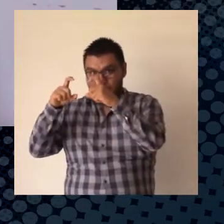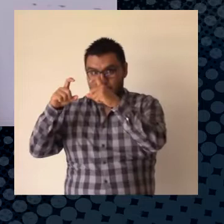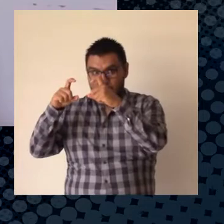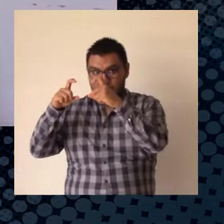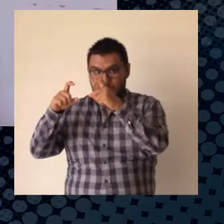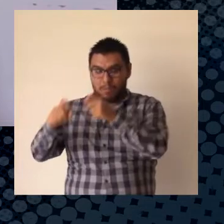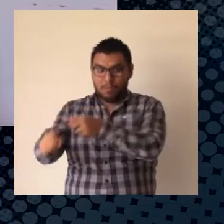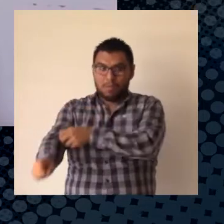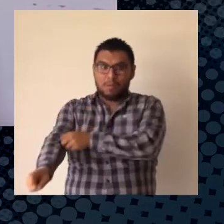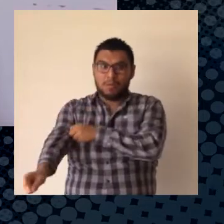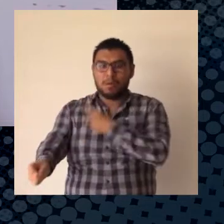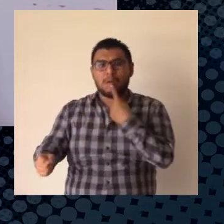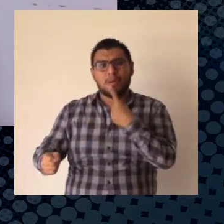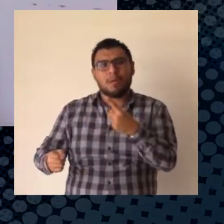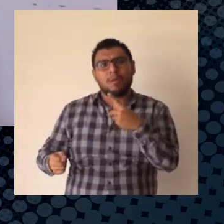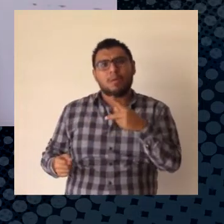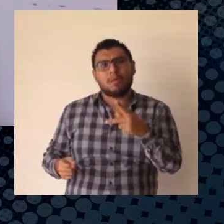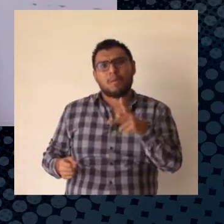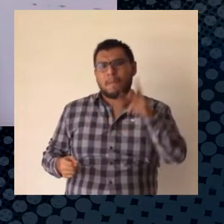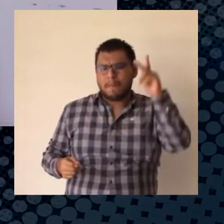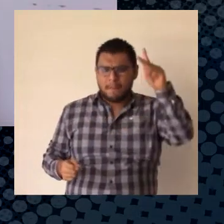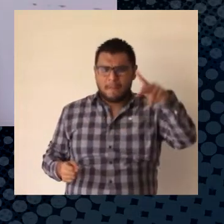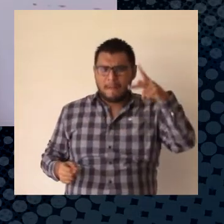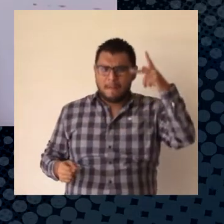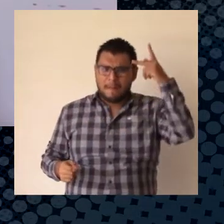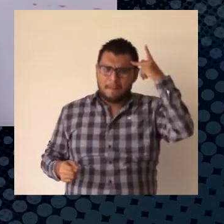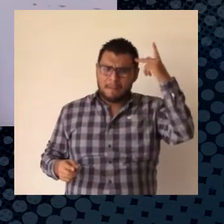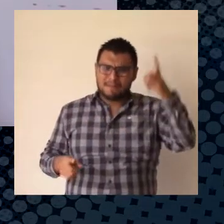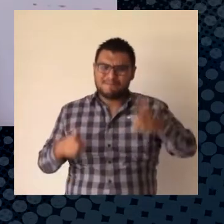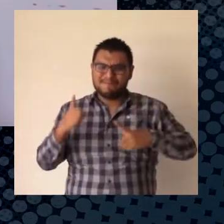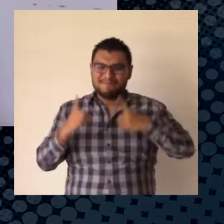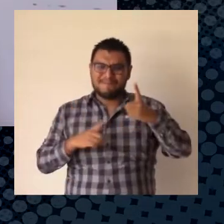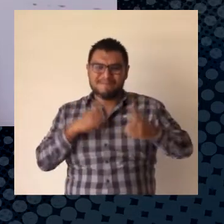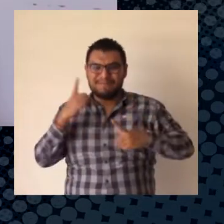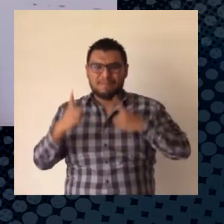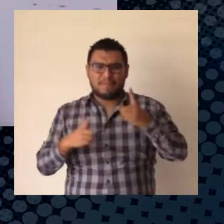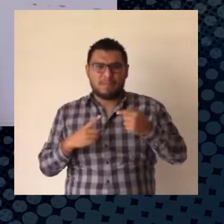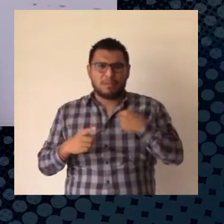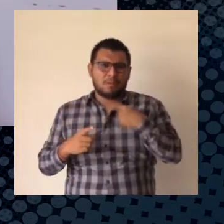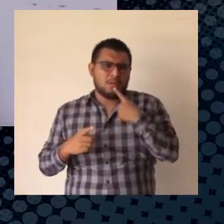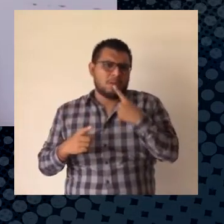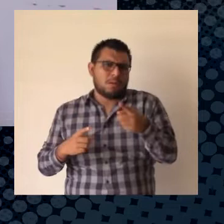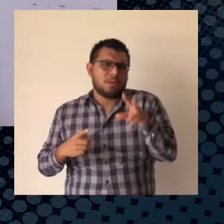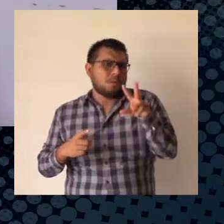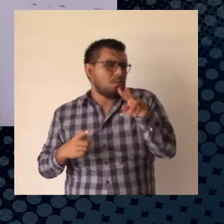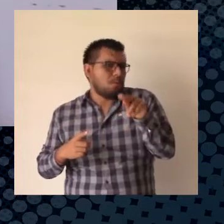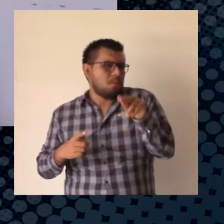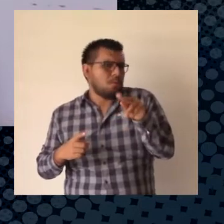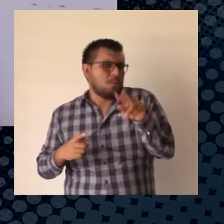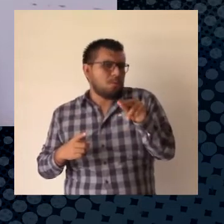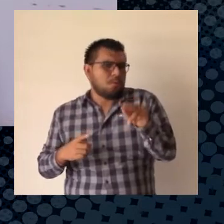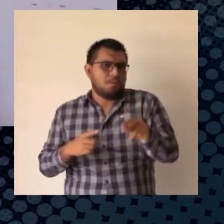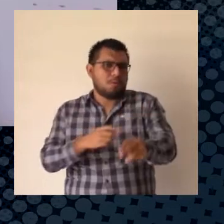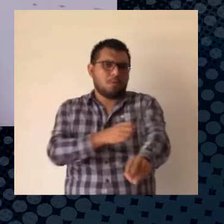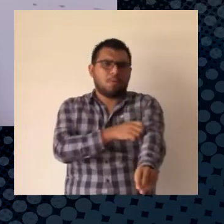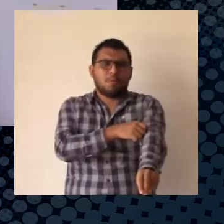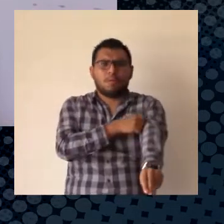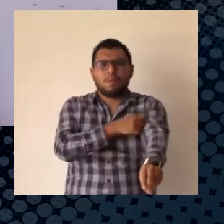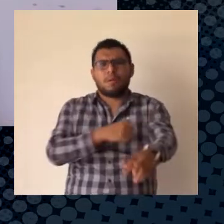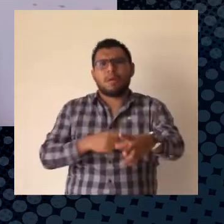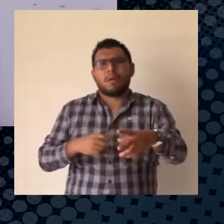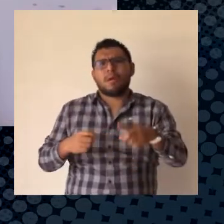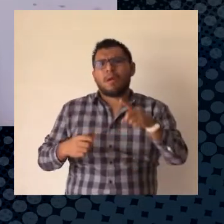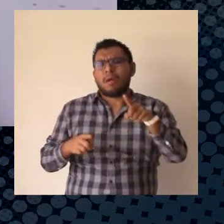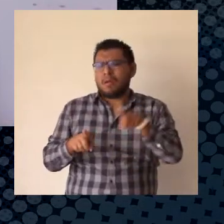dice, pastor divirtiéndose. Y yo dije, no, este hermano no tiene